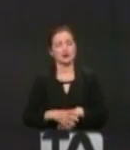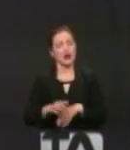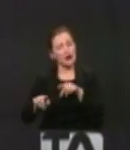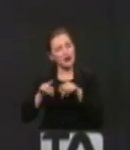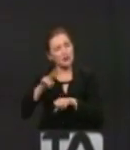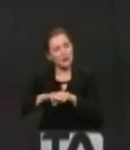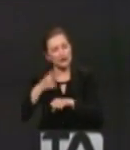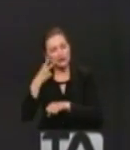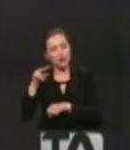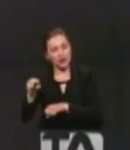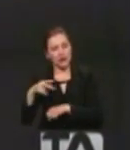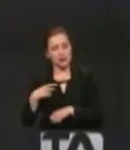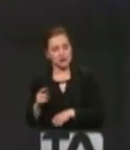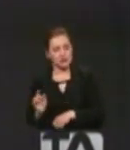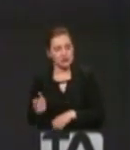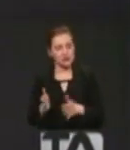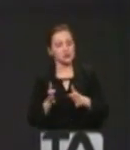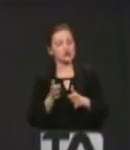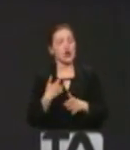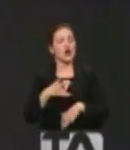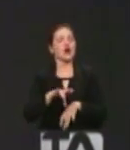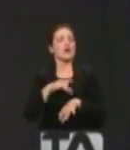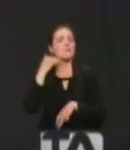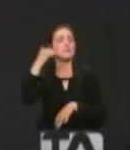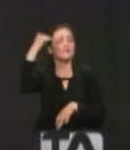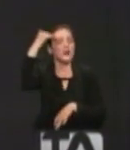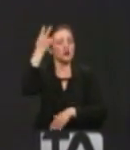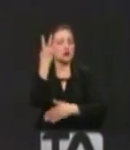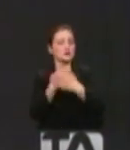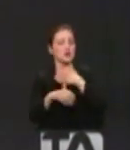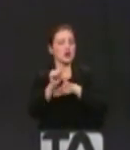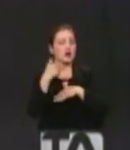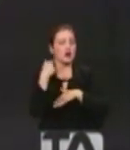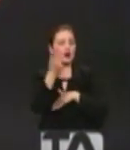Varias veces lo pillé intentando mirar a mi niña mayor